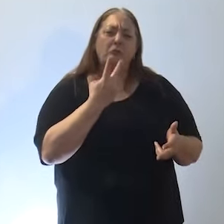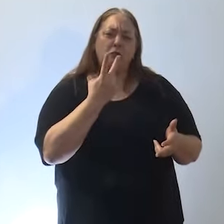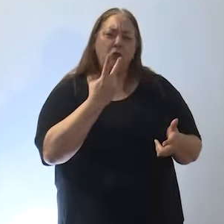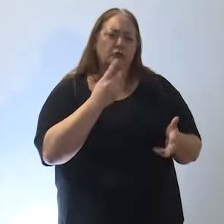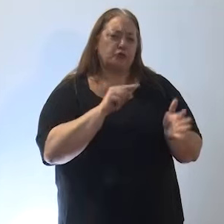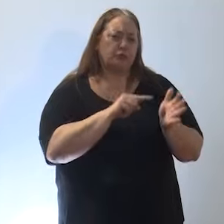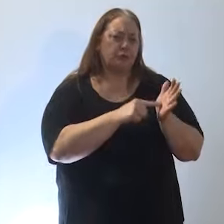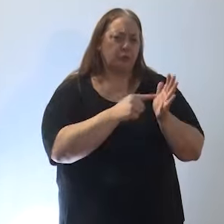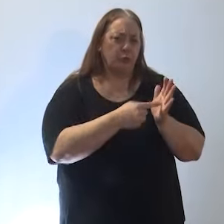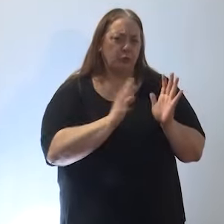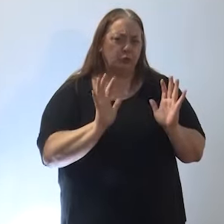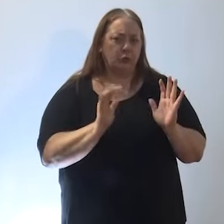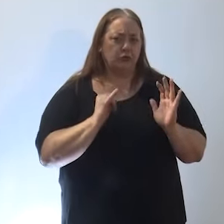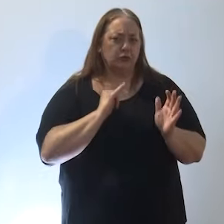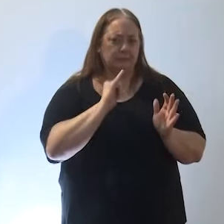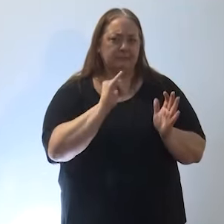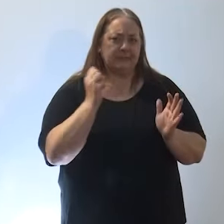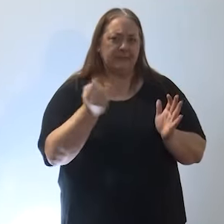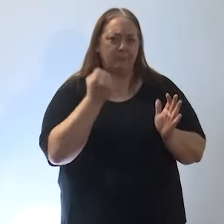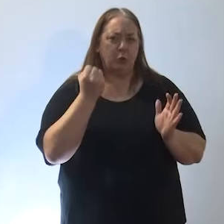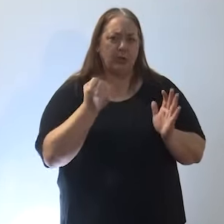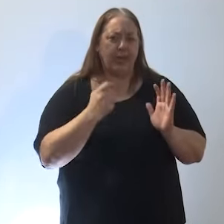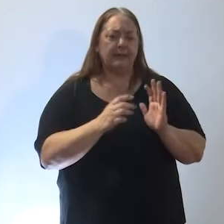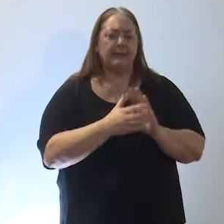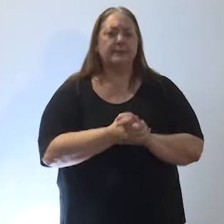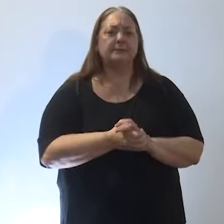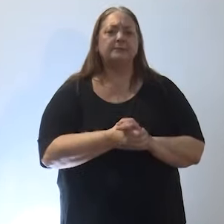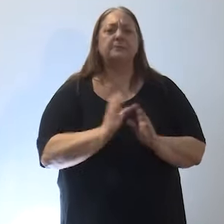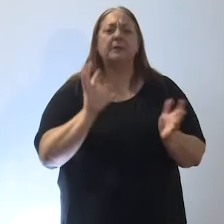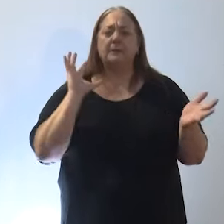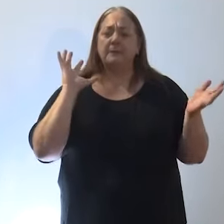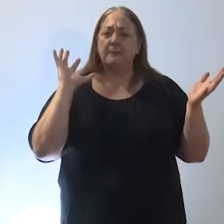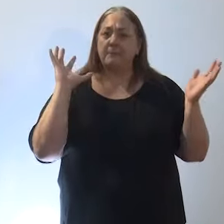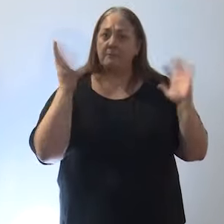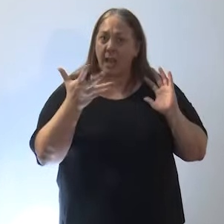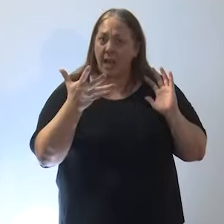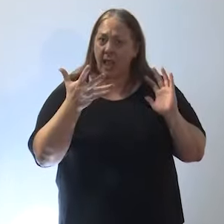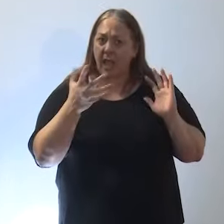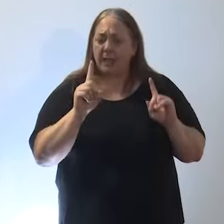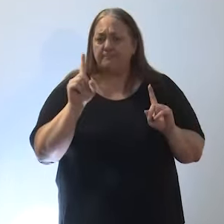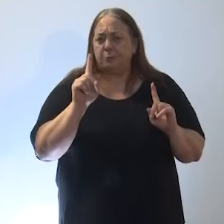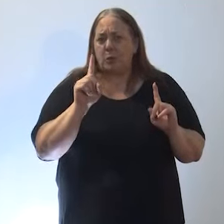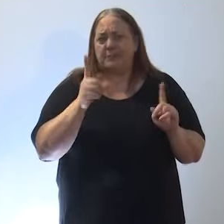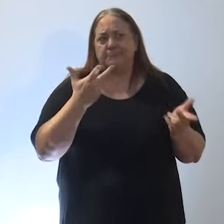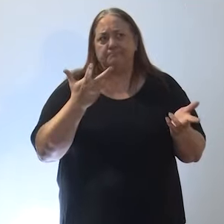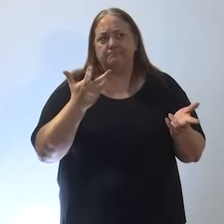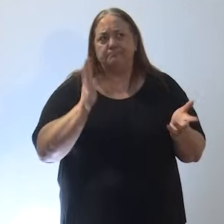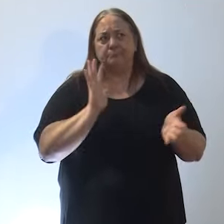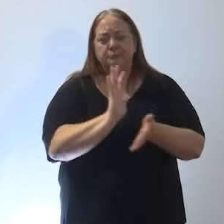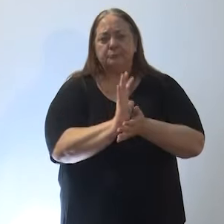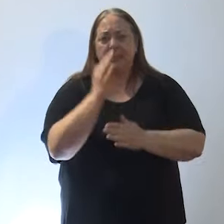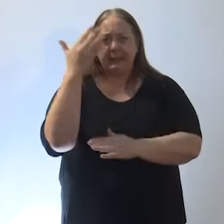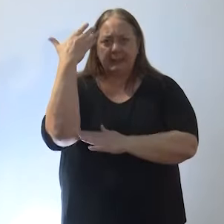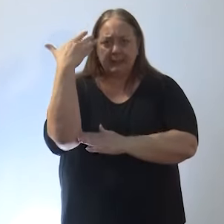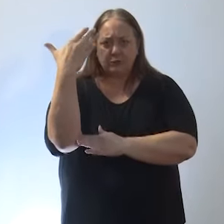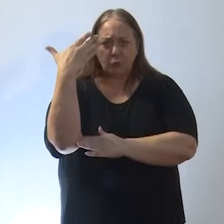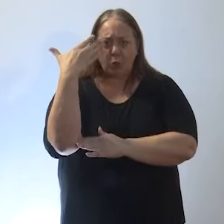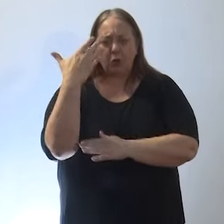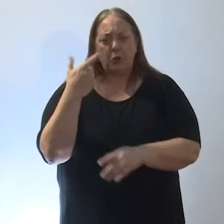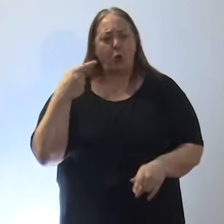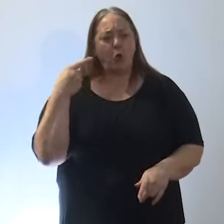son equívocos importantes mi ley no tuvo un discurso antipobreza